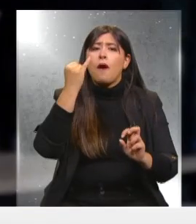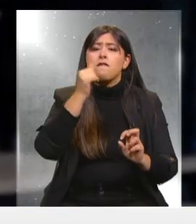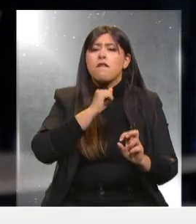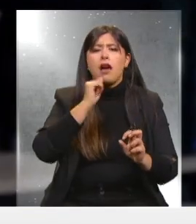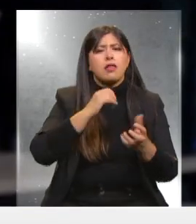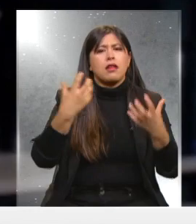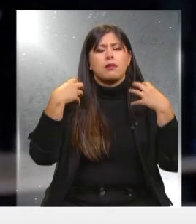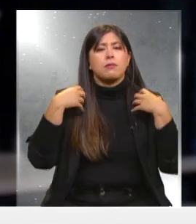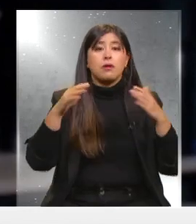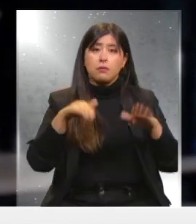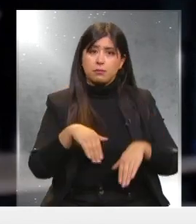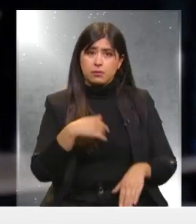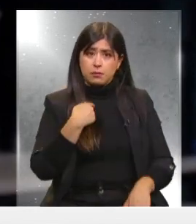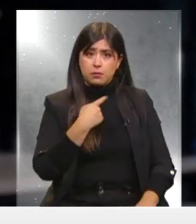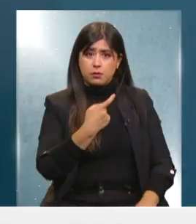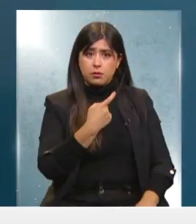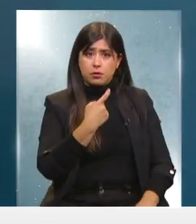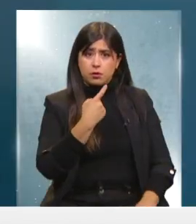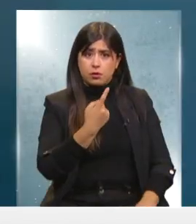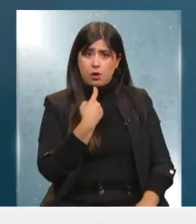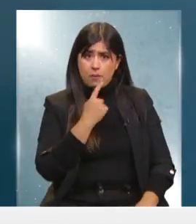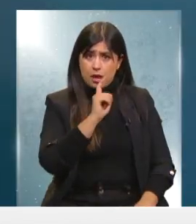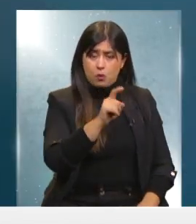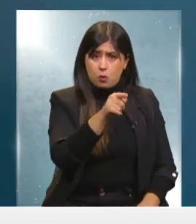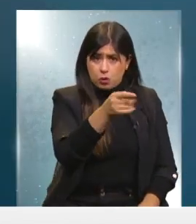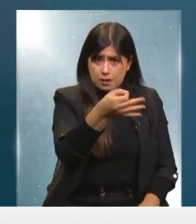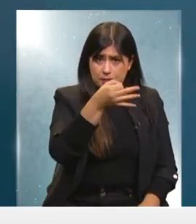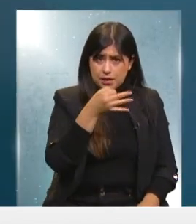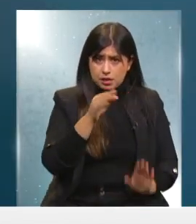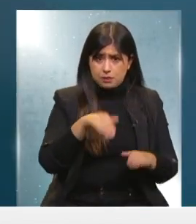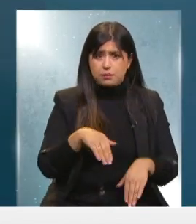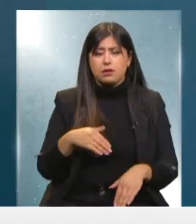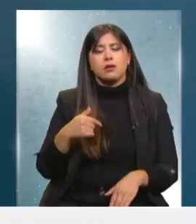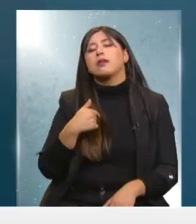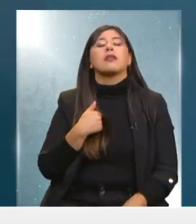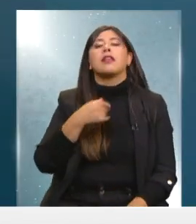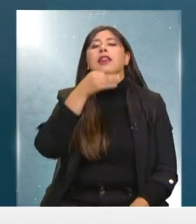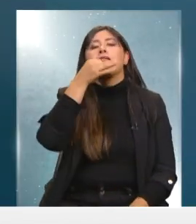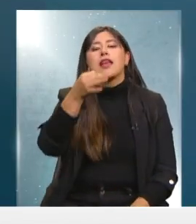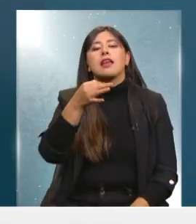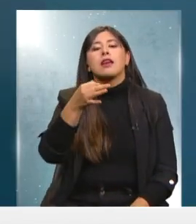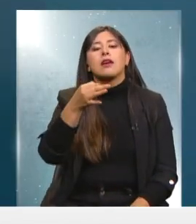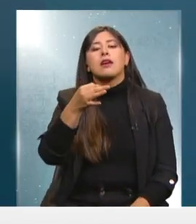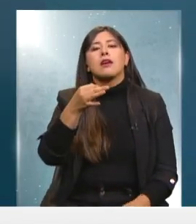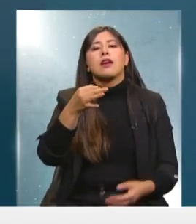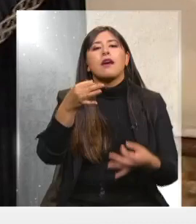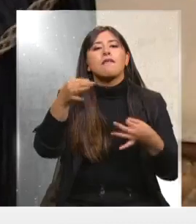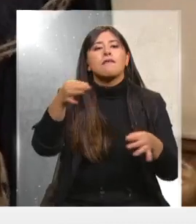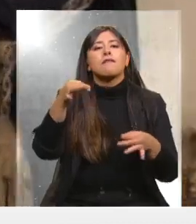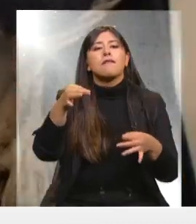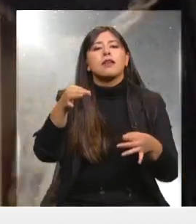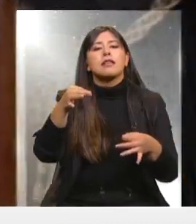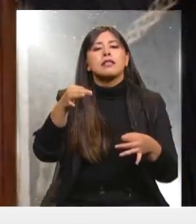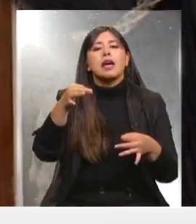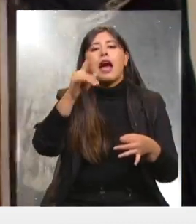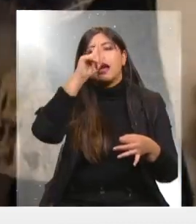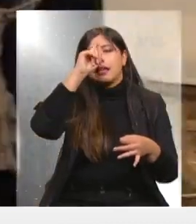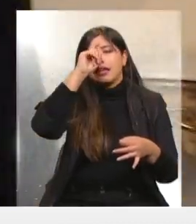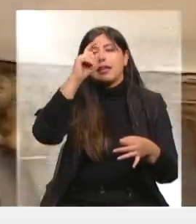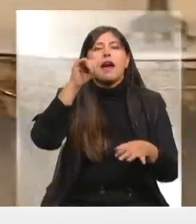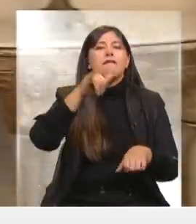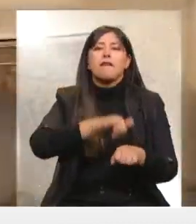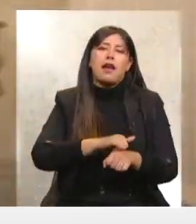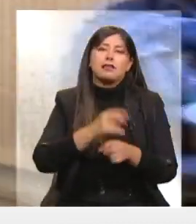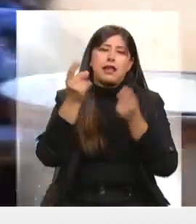yo le habría hecho la misma pregunta usted me habría hecho lo mismo A mí me inventaron hasta una física hasta una ficha clínica falsa tras asumir como